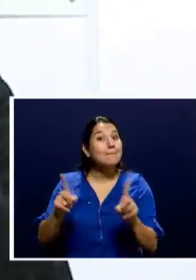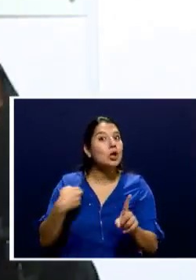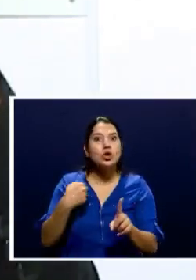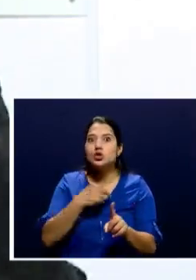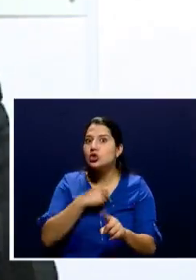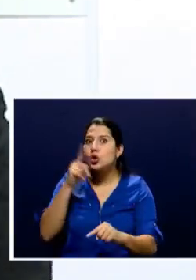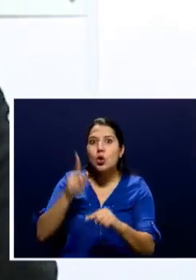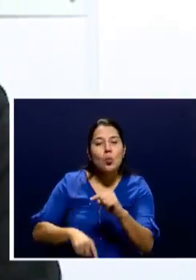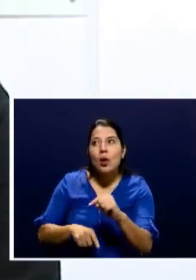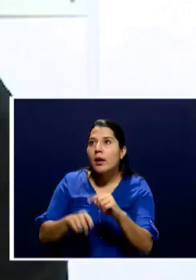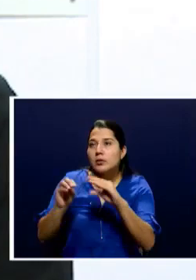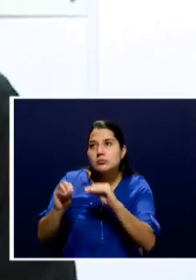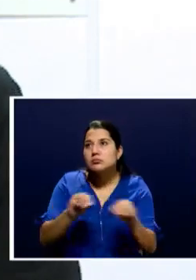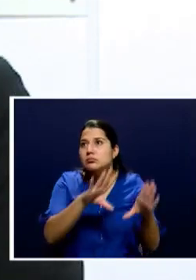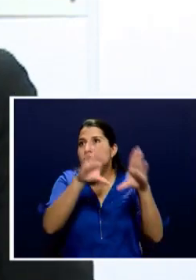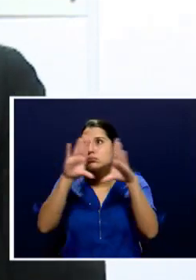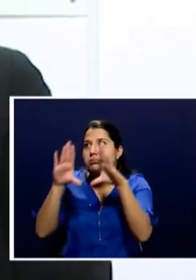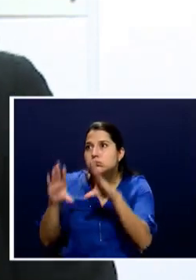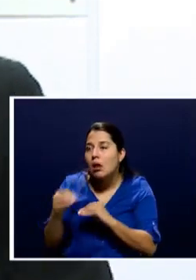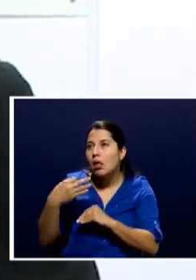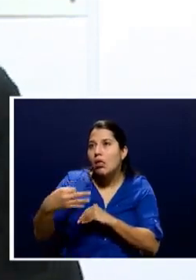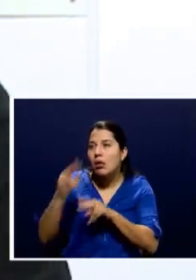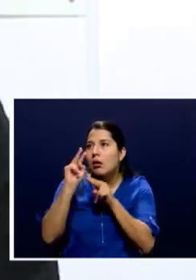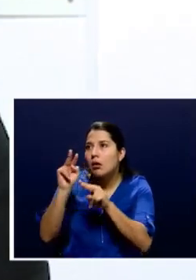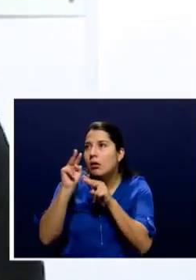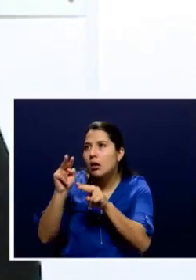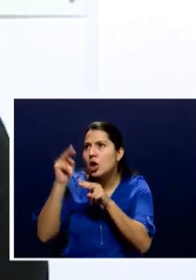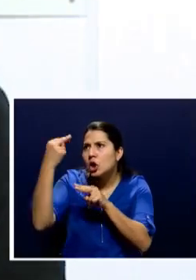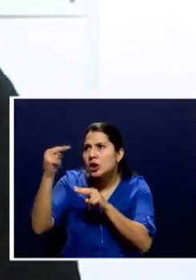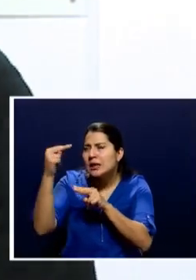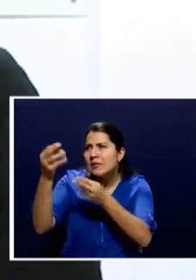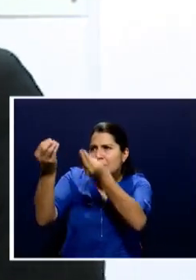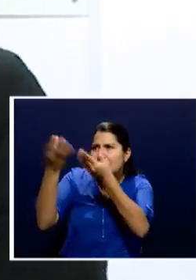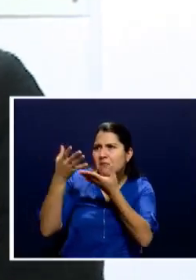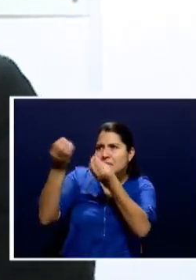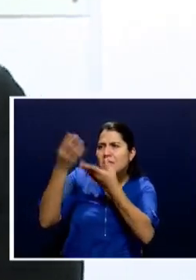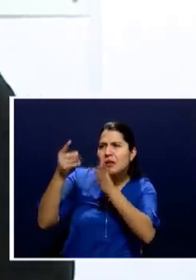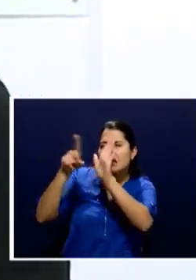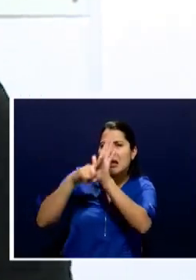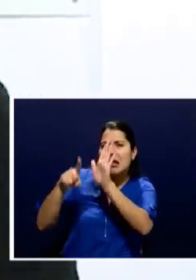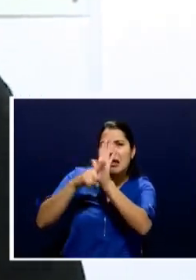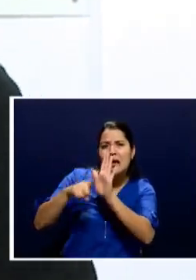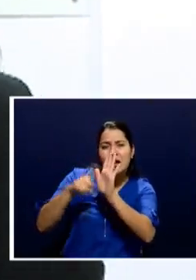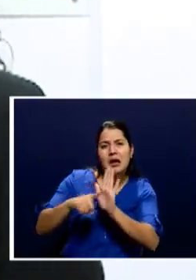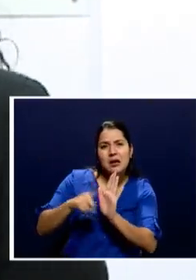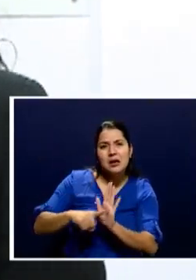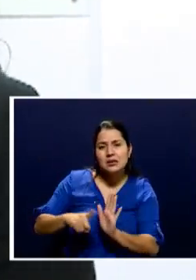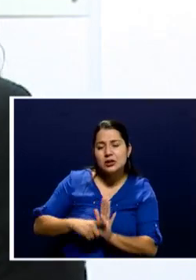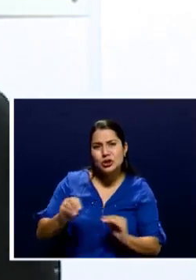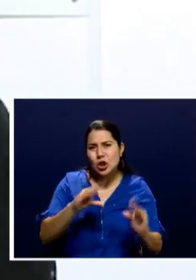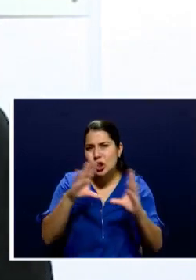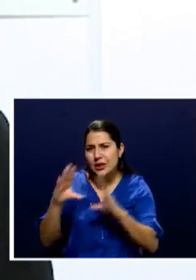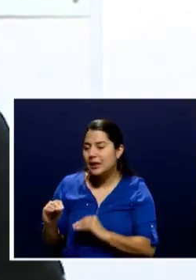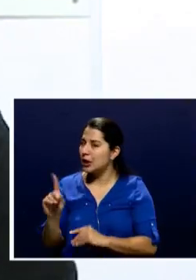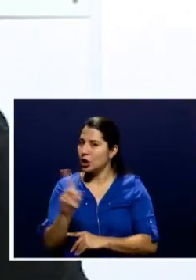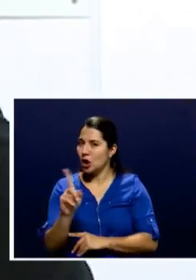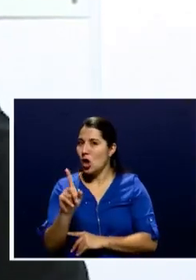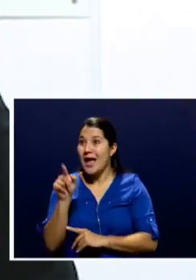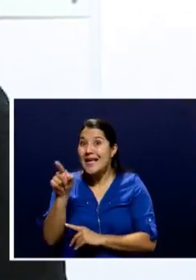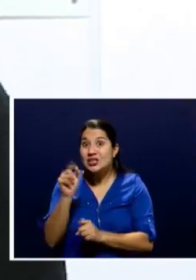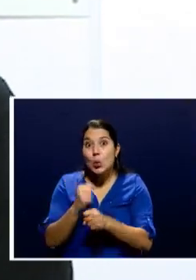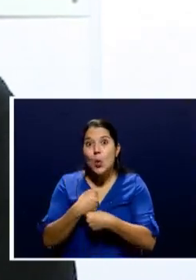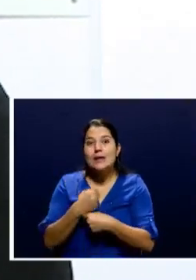estar 24/7, estar solo viendo cosas negativas, noticias negativas todo el día, porque eso hace que el